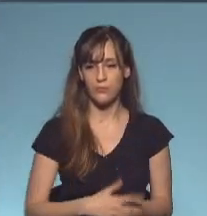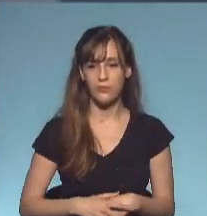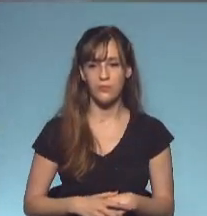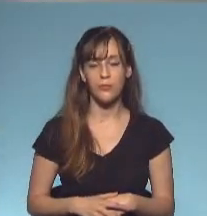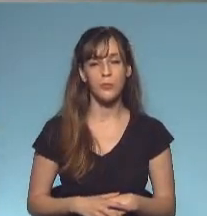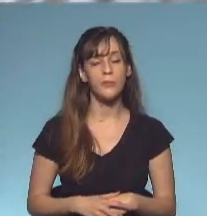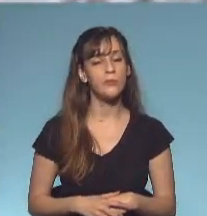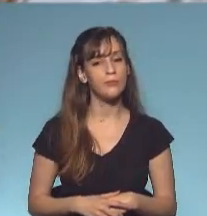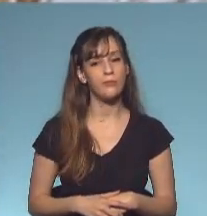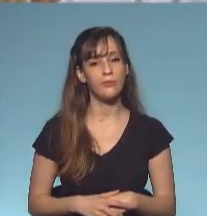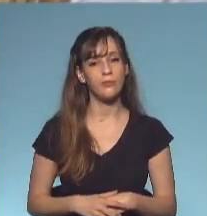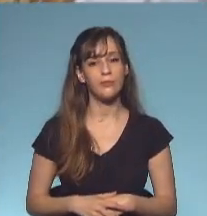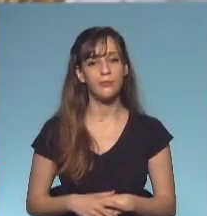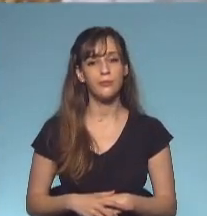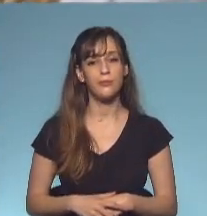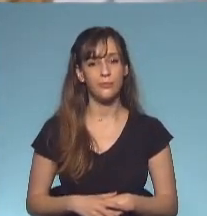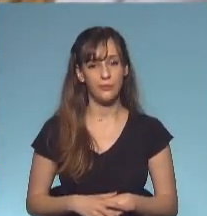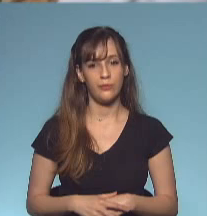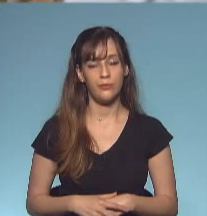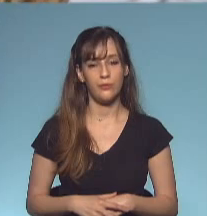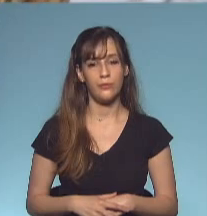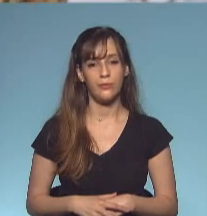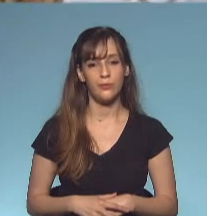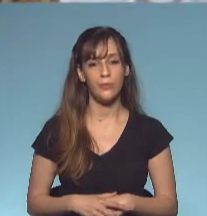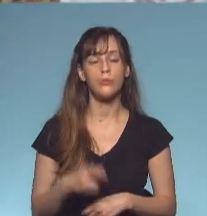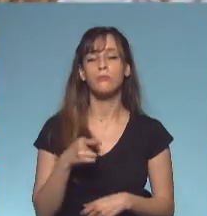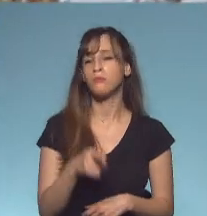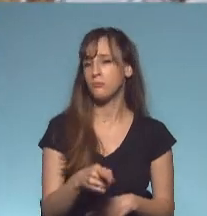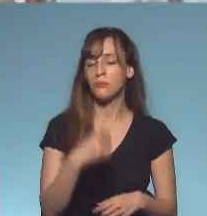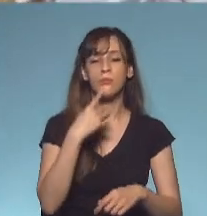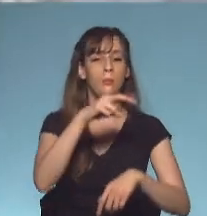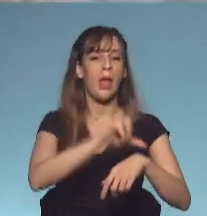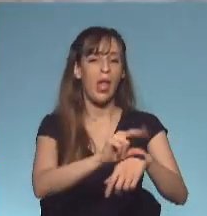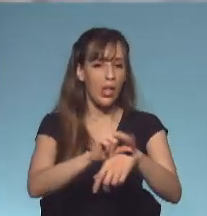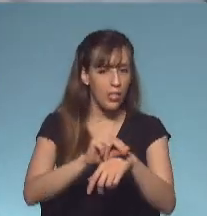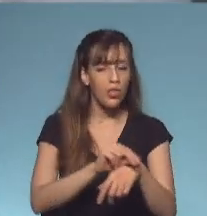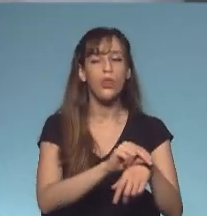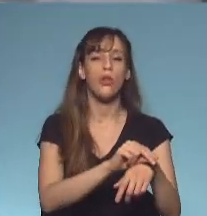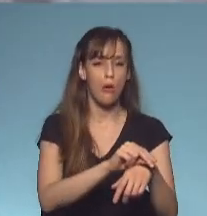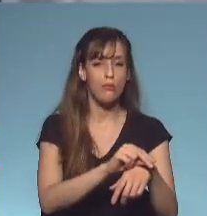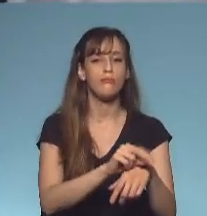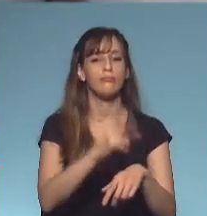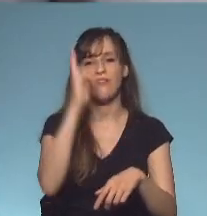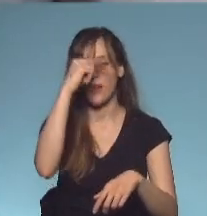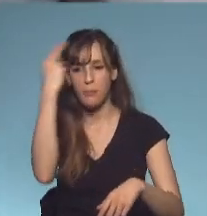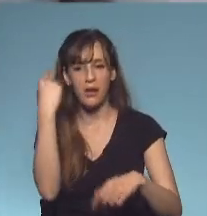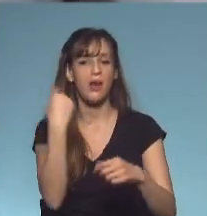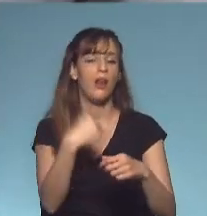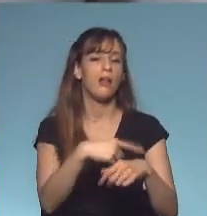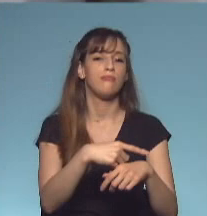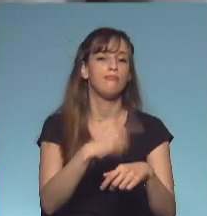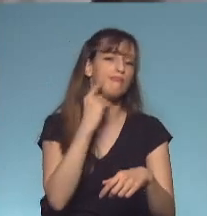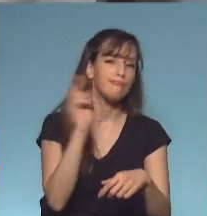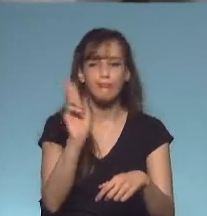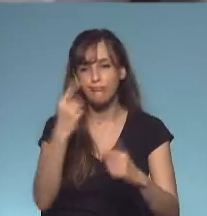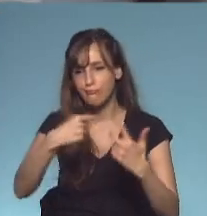Y tuve posibilidad de hablar con los médicos, las médicas, el personal de apoyo, las enfermeras, los enfermeros,